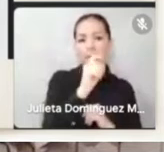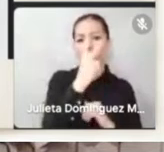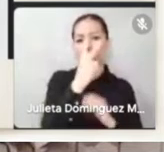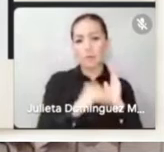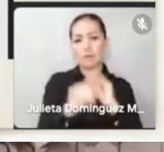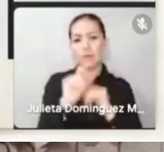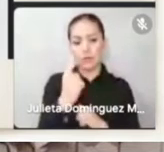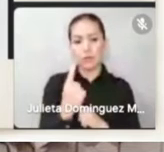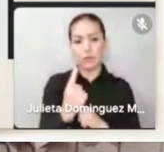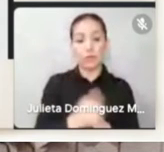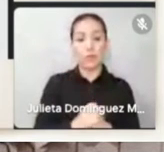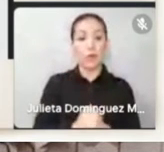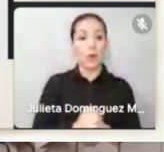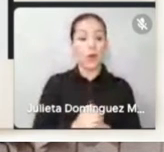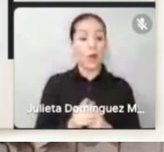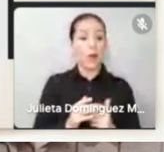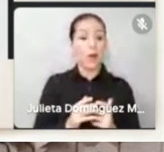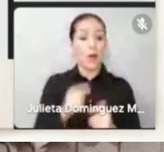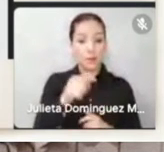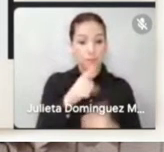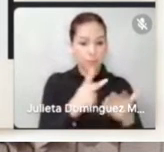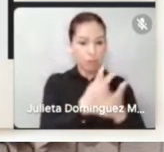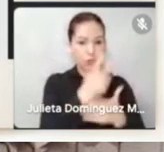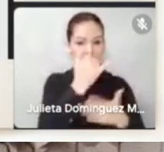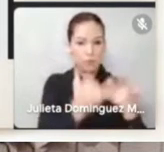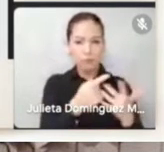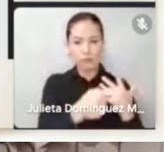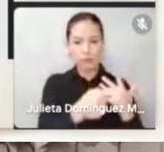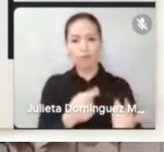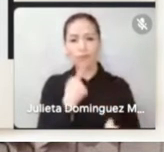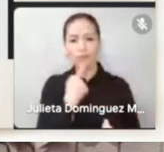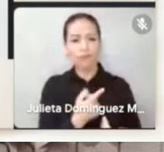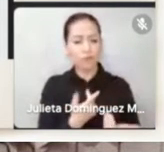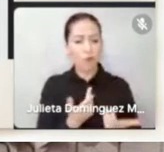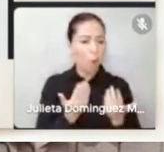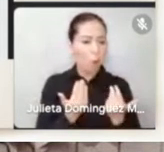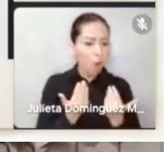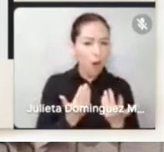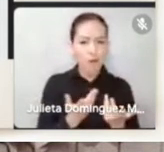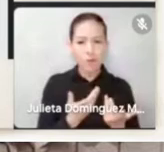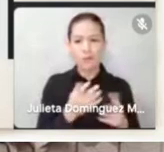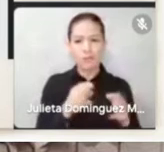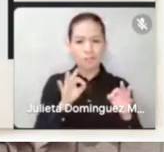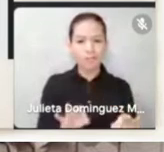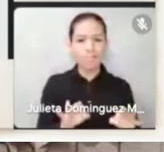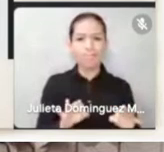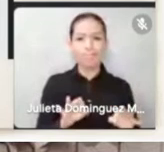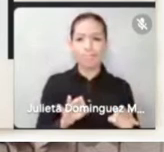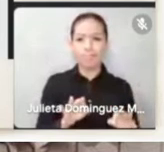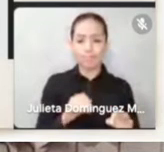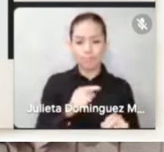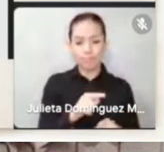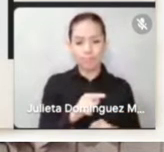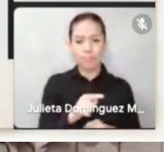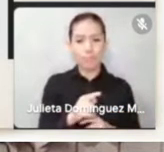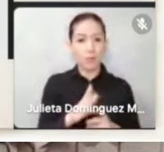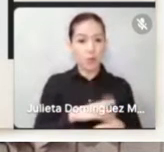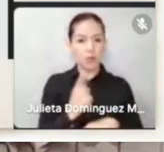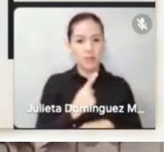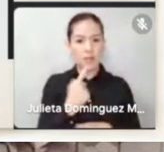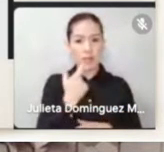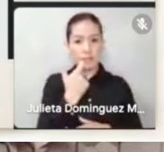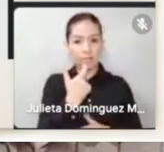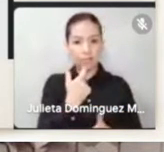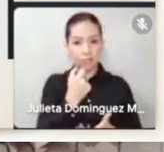obstante lo anterior, en el proyecto se estima que no se acredita el elemento material del periodo de reflexión, pues un presupuesto indispensable